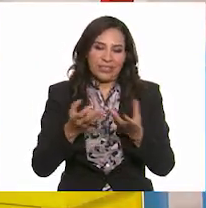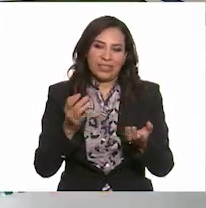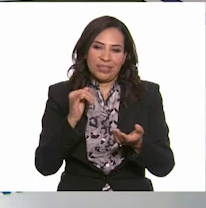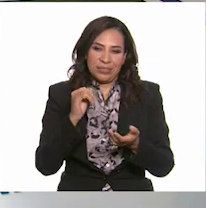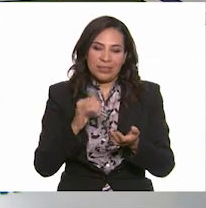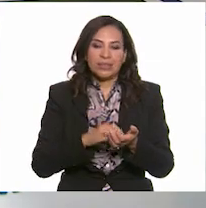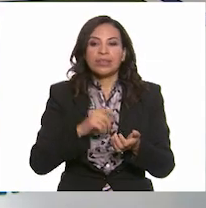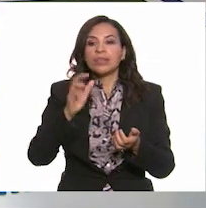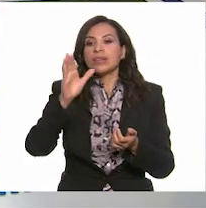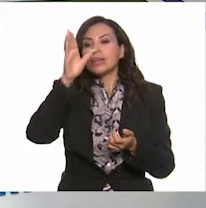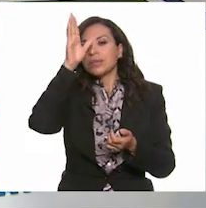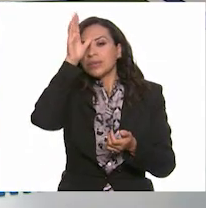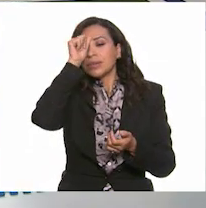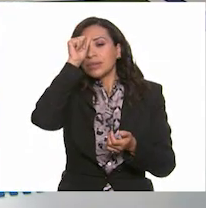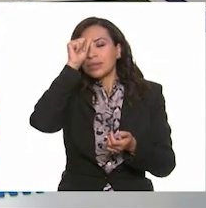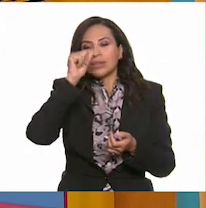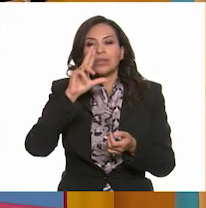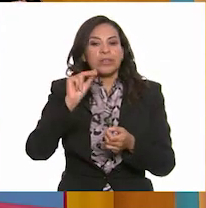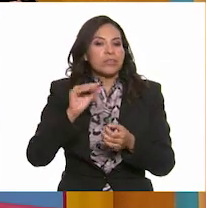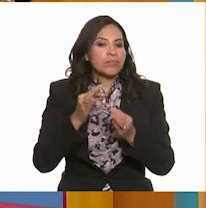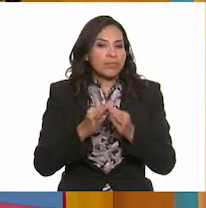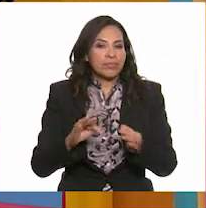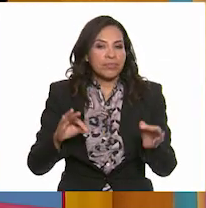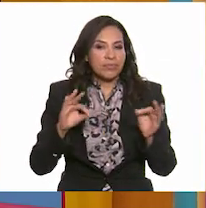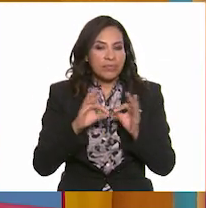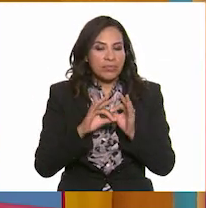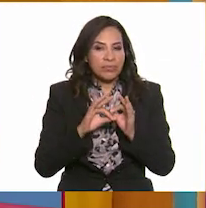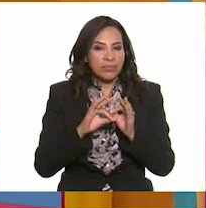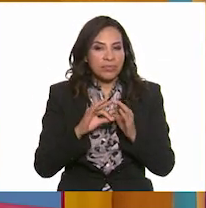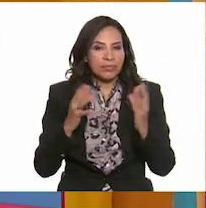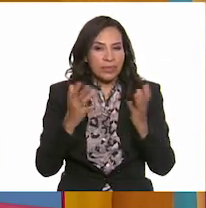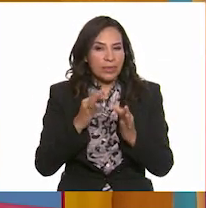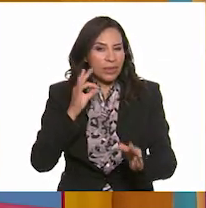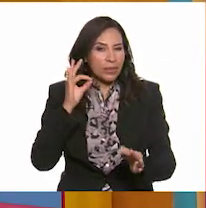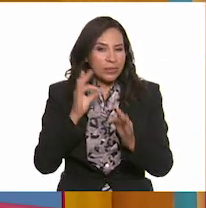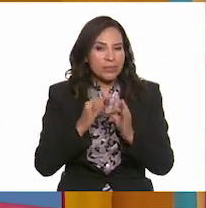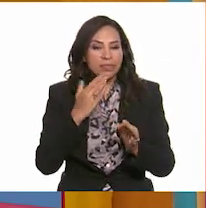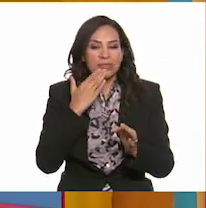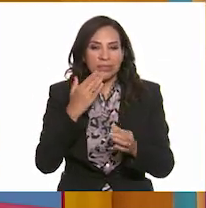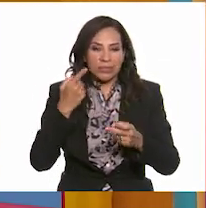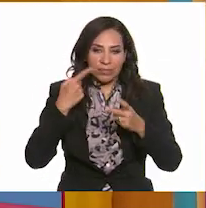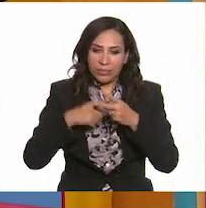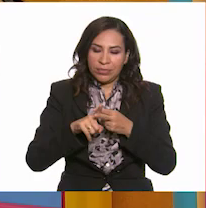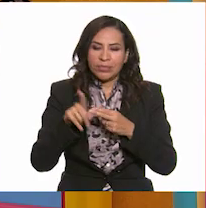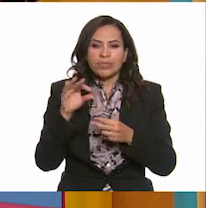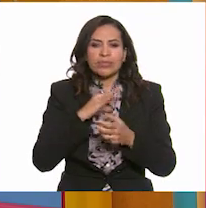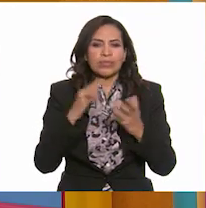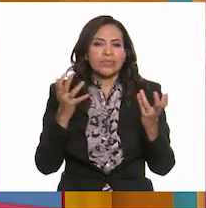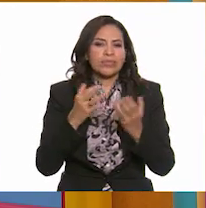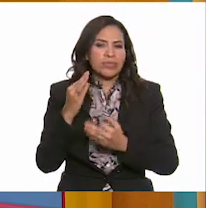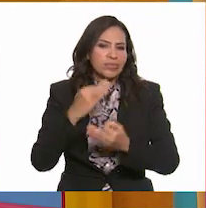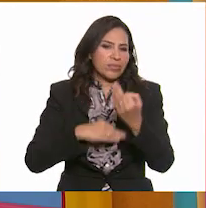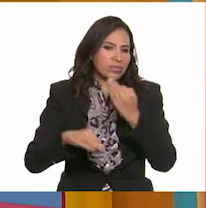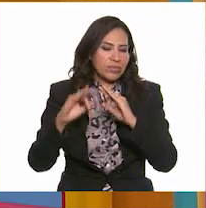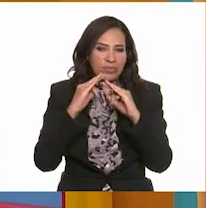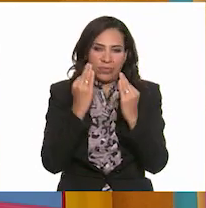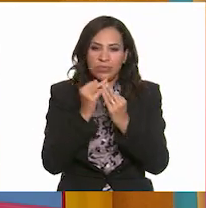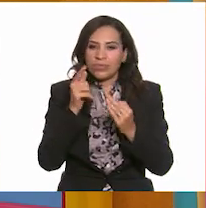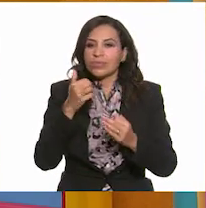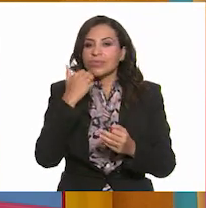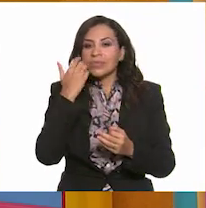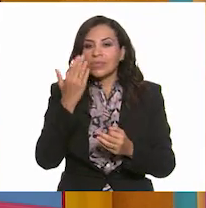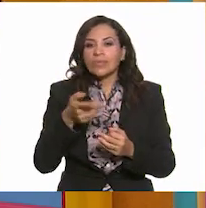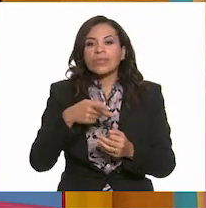sí. Acuérdate que no es importante que se haga perfecto desde el principio. Lo puedes hacer de todas las formas que